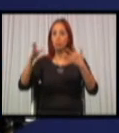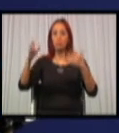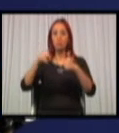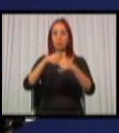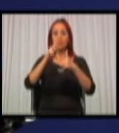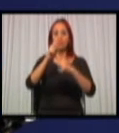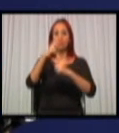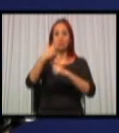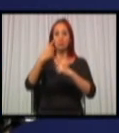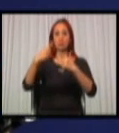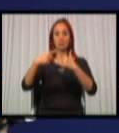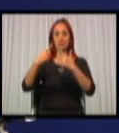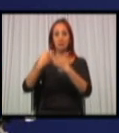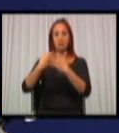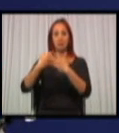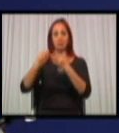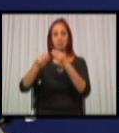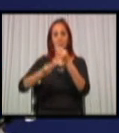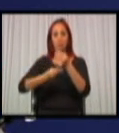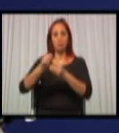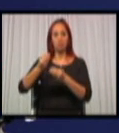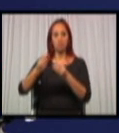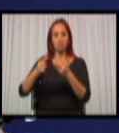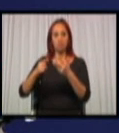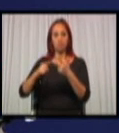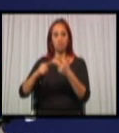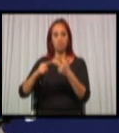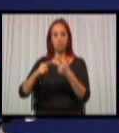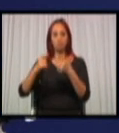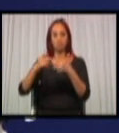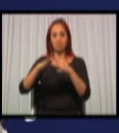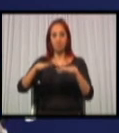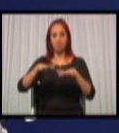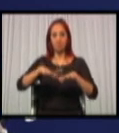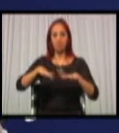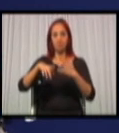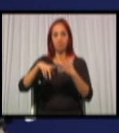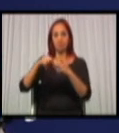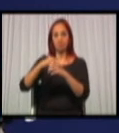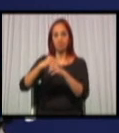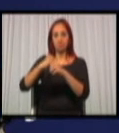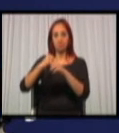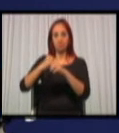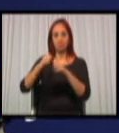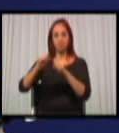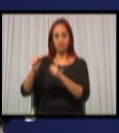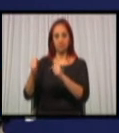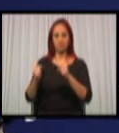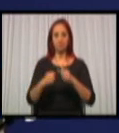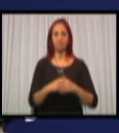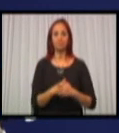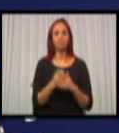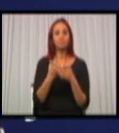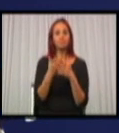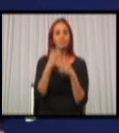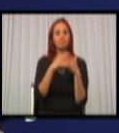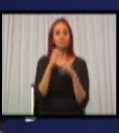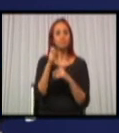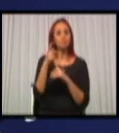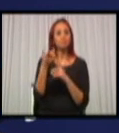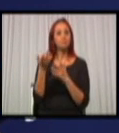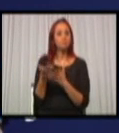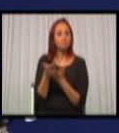social, económico, productivo, medio ambiente y gestión municipal. La parte social